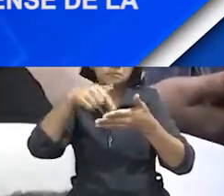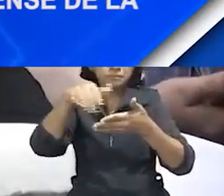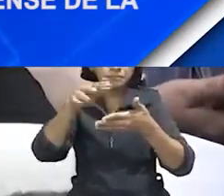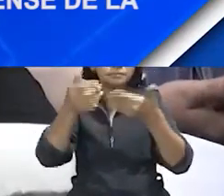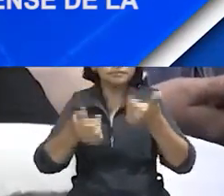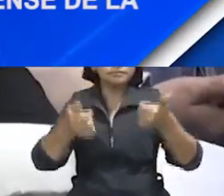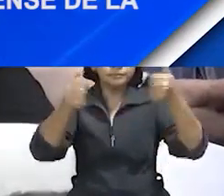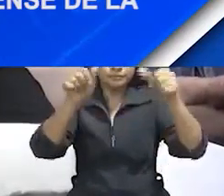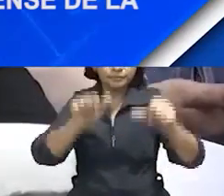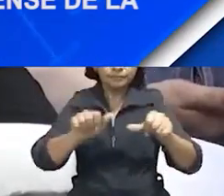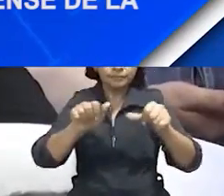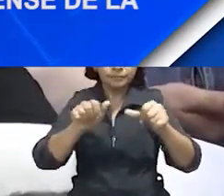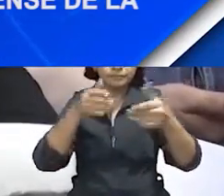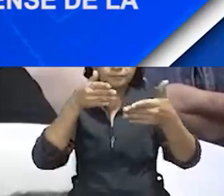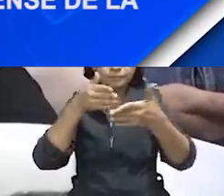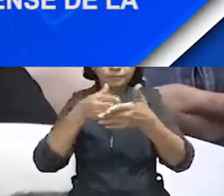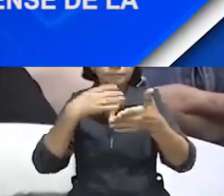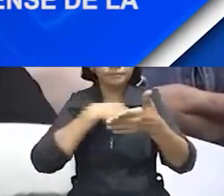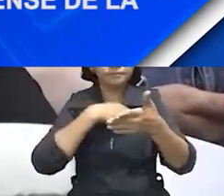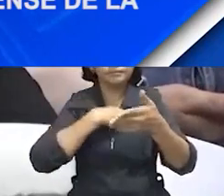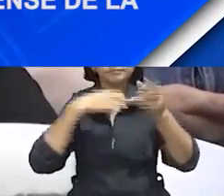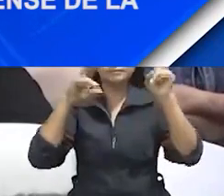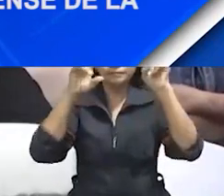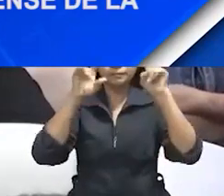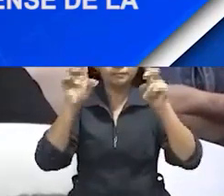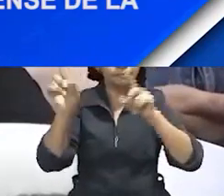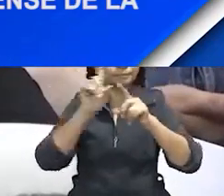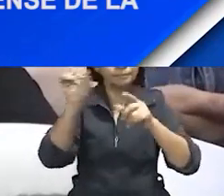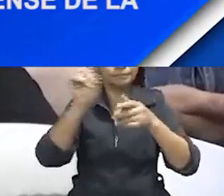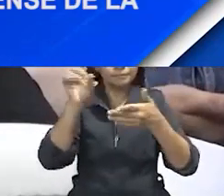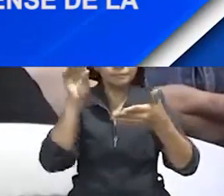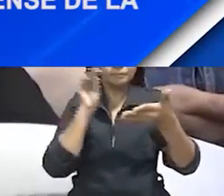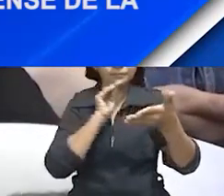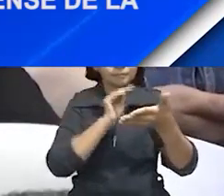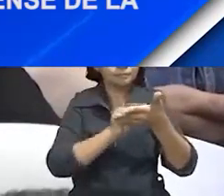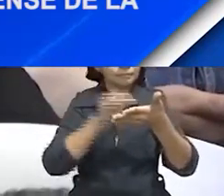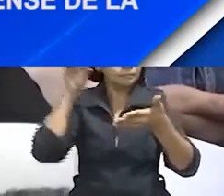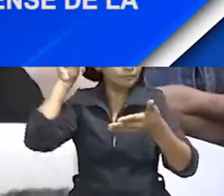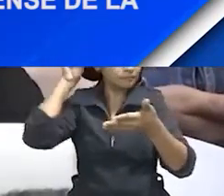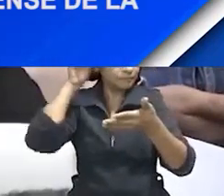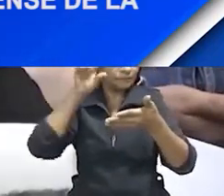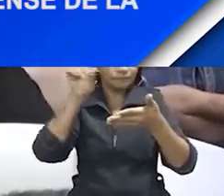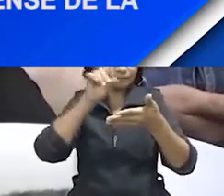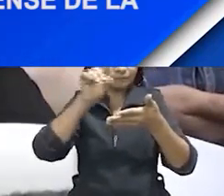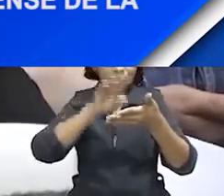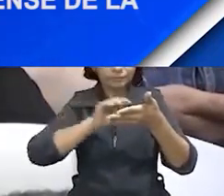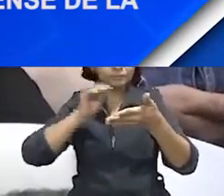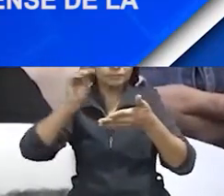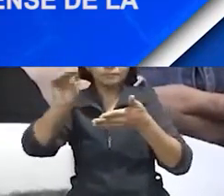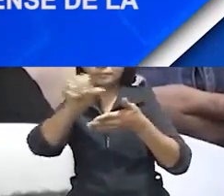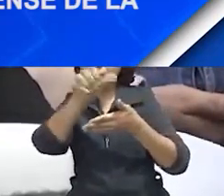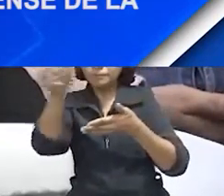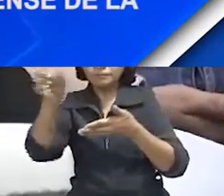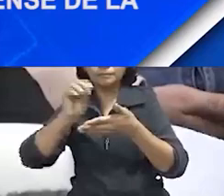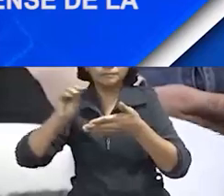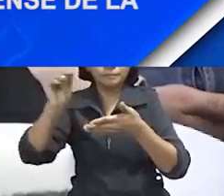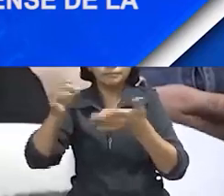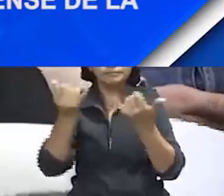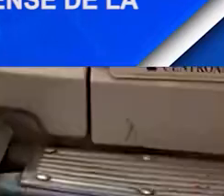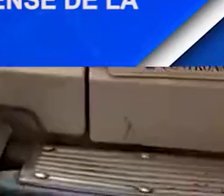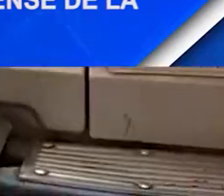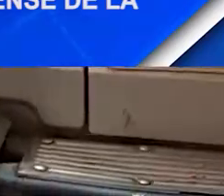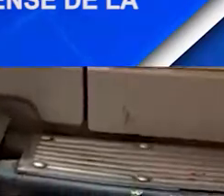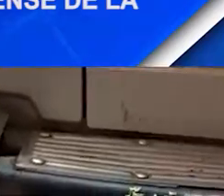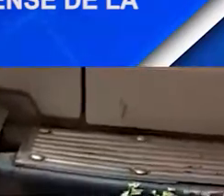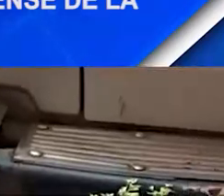de conformidad a la delimitación de la materia no debía ser parte del digesto jurídico de la materia de turismo, quedando